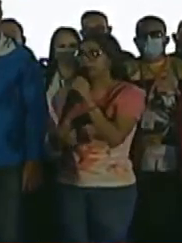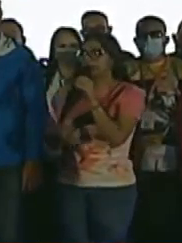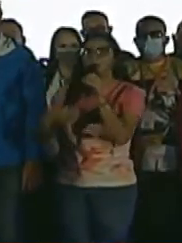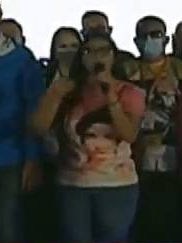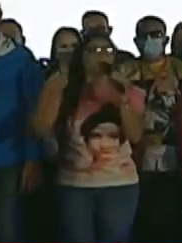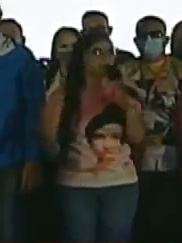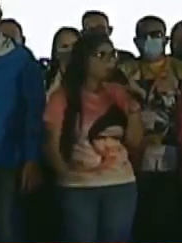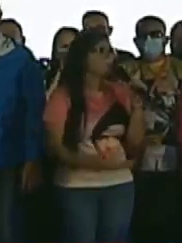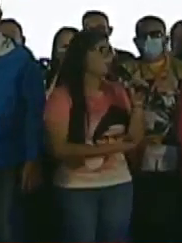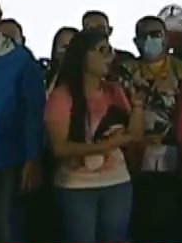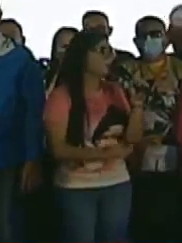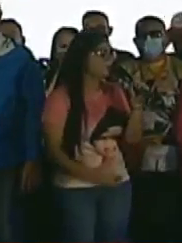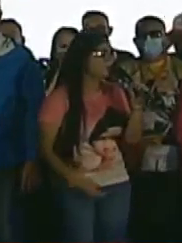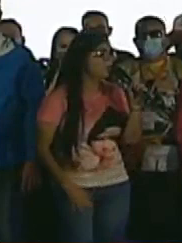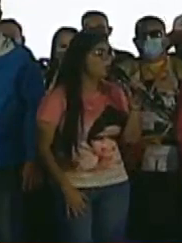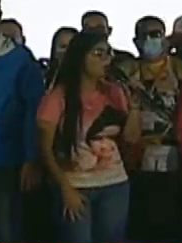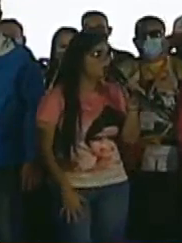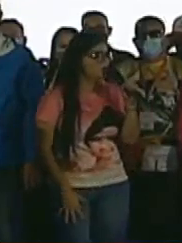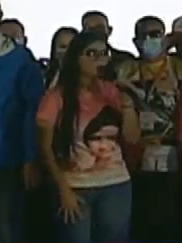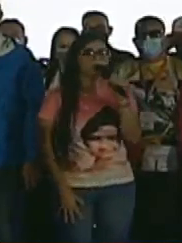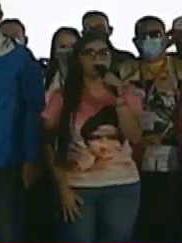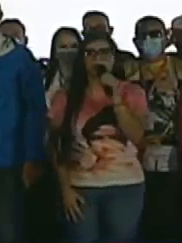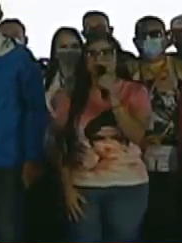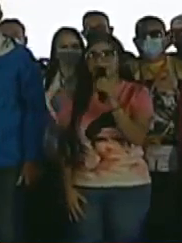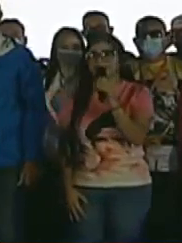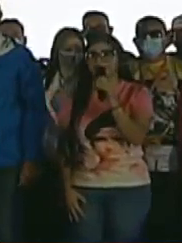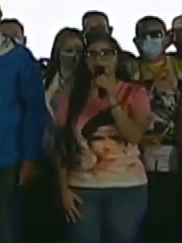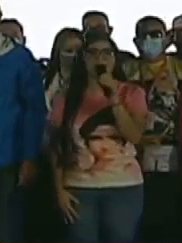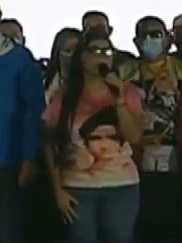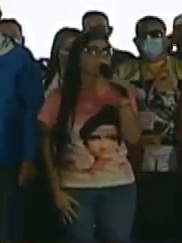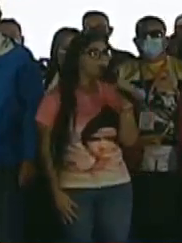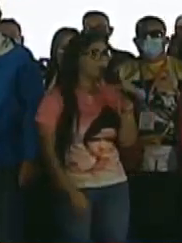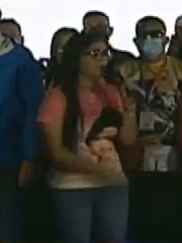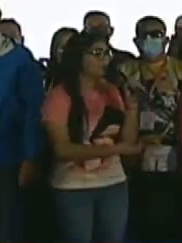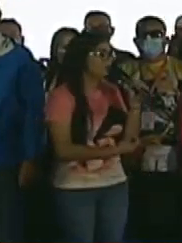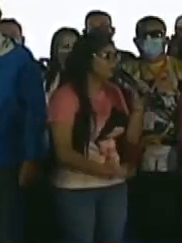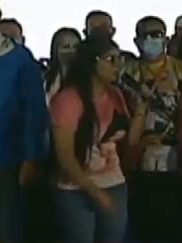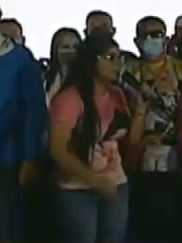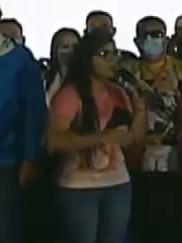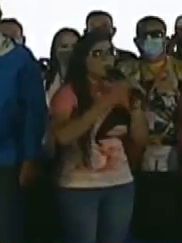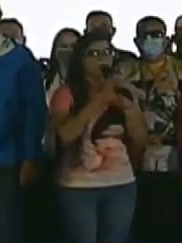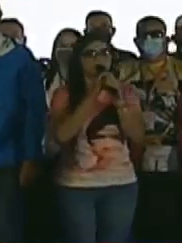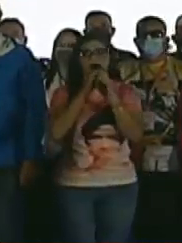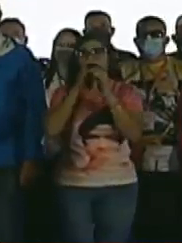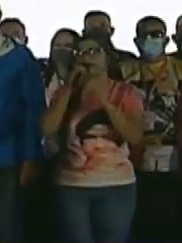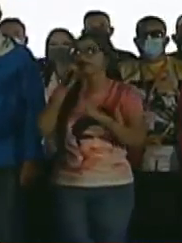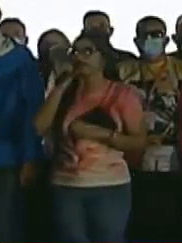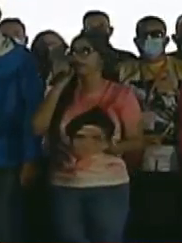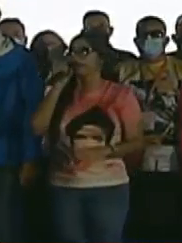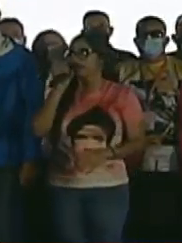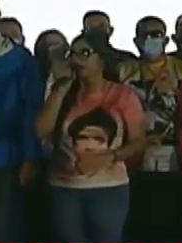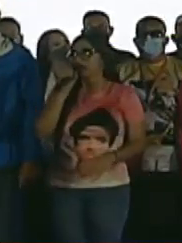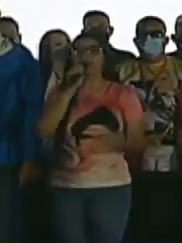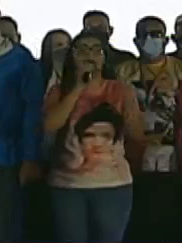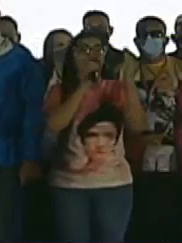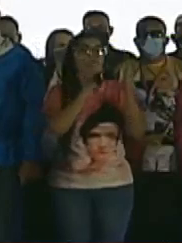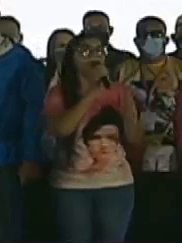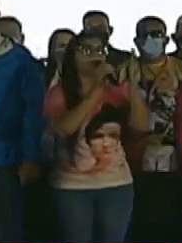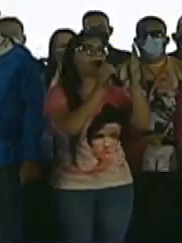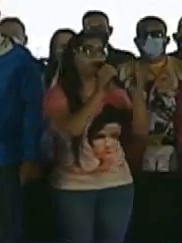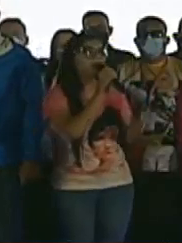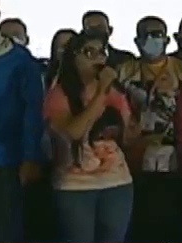la Venezuela productiva, como muy bien lo ha dicho nuestro presidente Nicolás Maduro y usted en la locución de la Asamblea